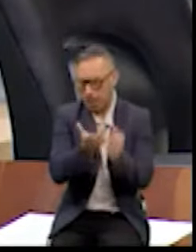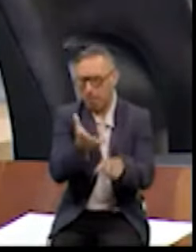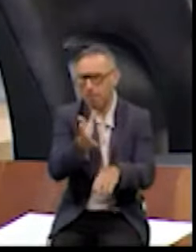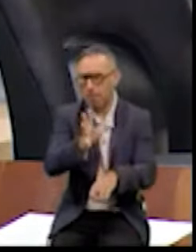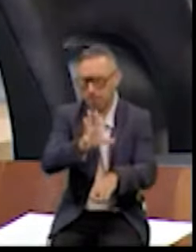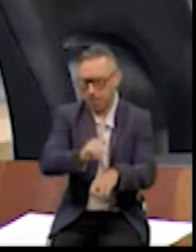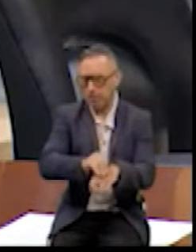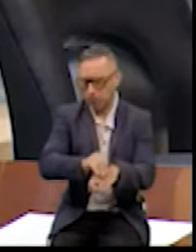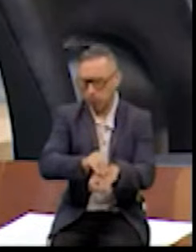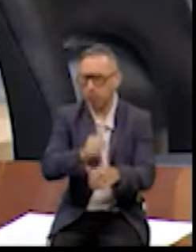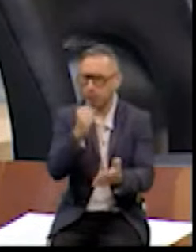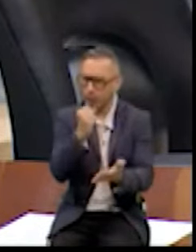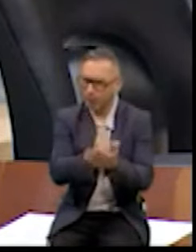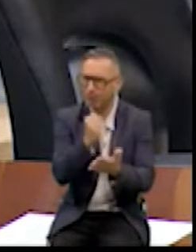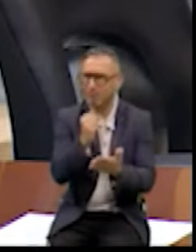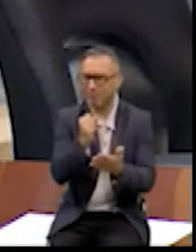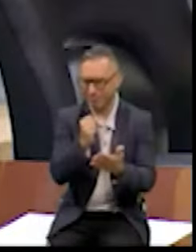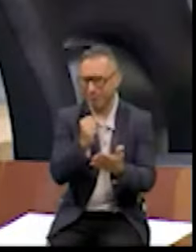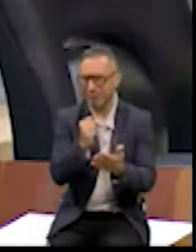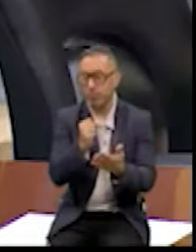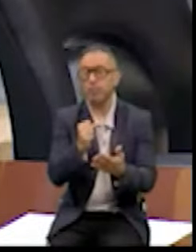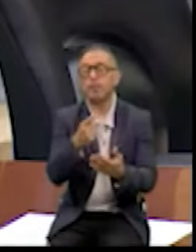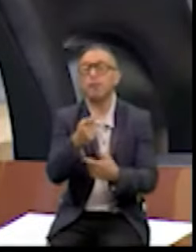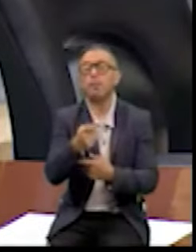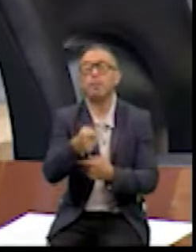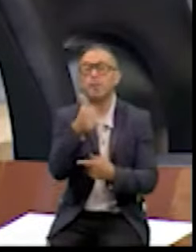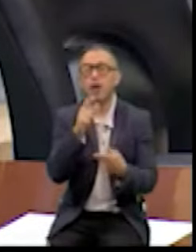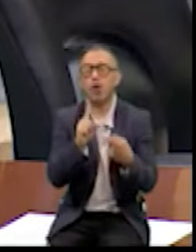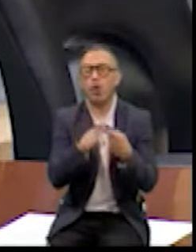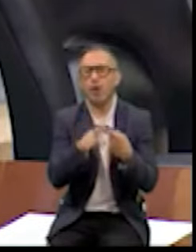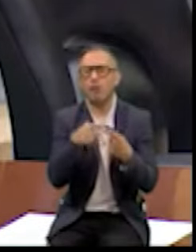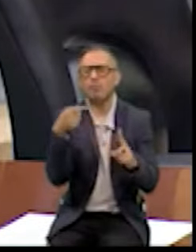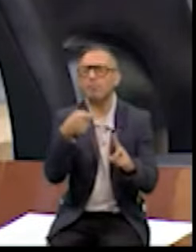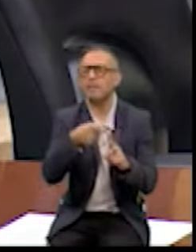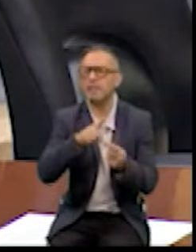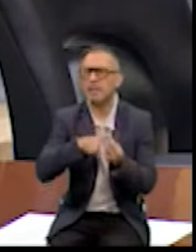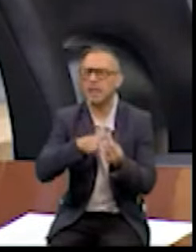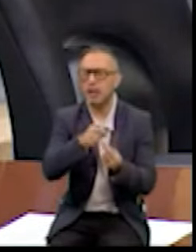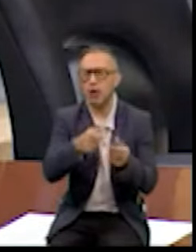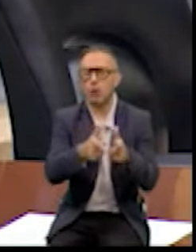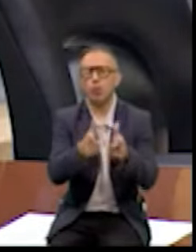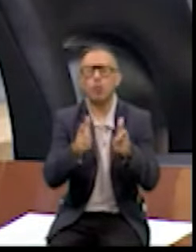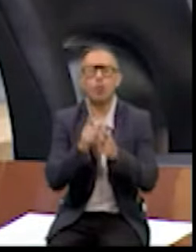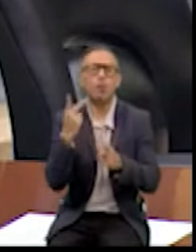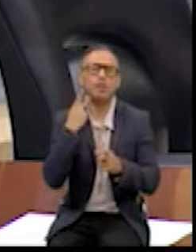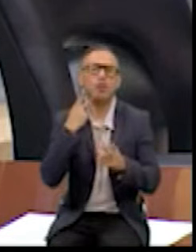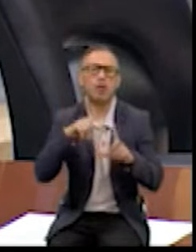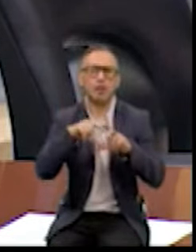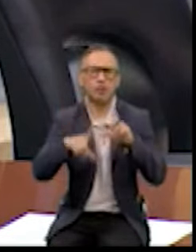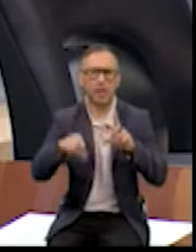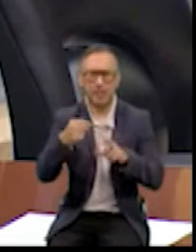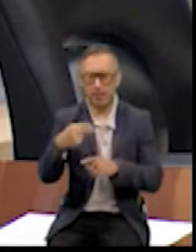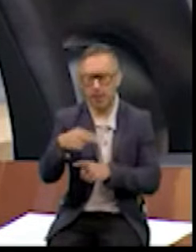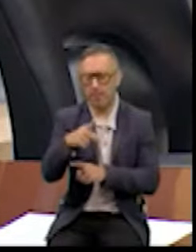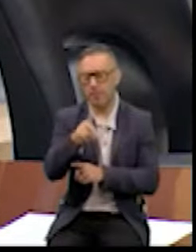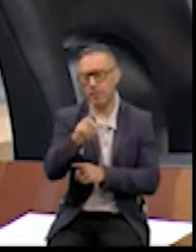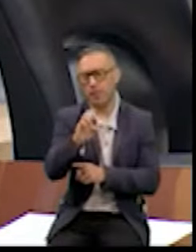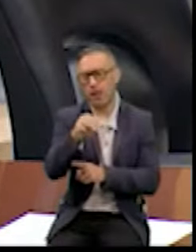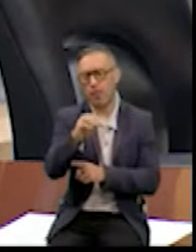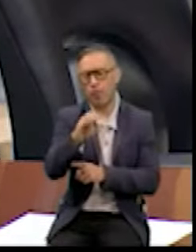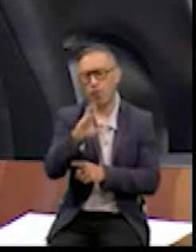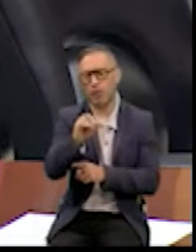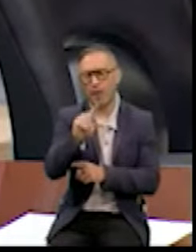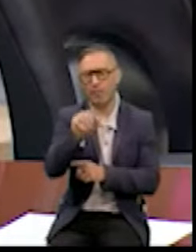Y eso podría significar que la candidatura de MC al gobierno del estado, que va a encabezar Pablo Lemus, que es una candidatura potente,